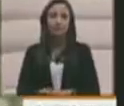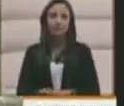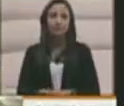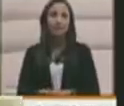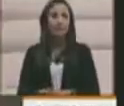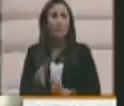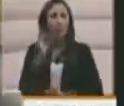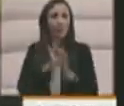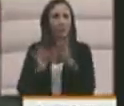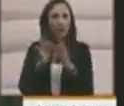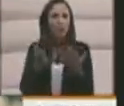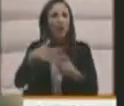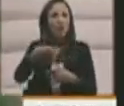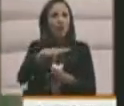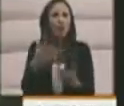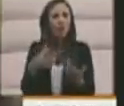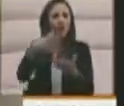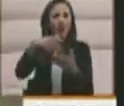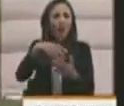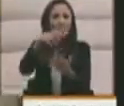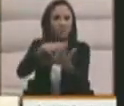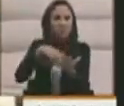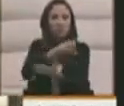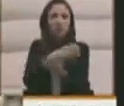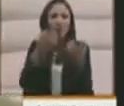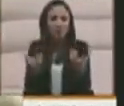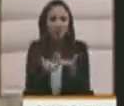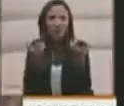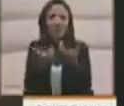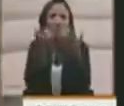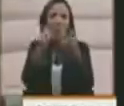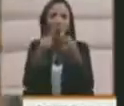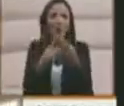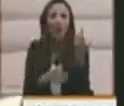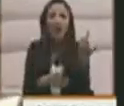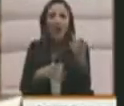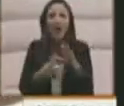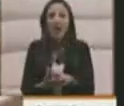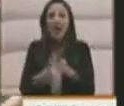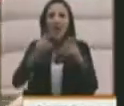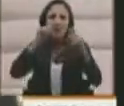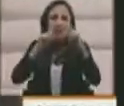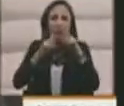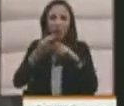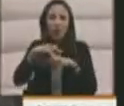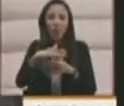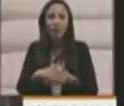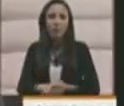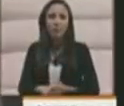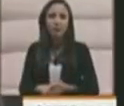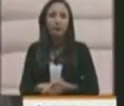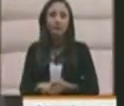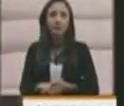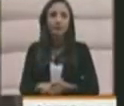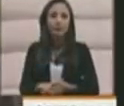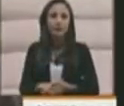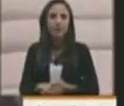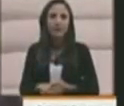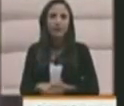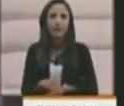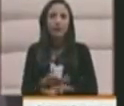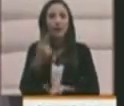Cuéntame, ¿de dónde viene esta lechuga, este cebollín? De la parroquia, viene de la parroquia El